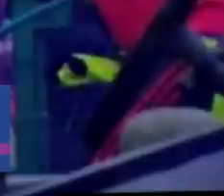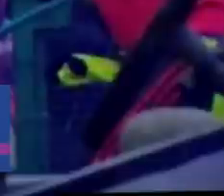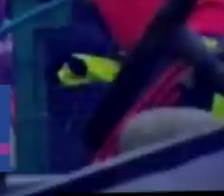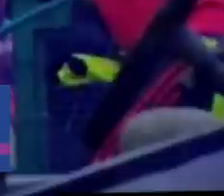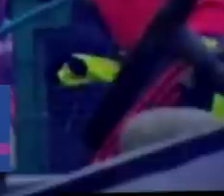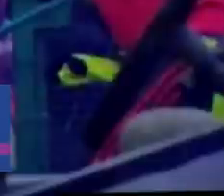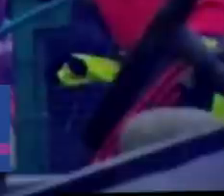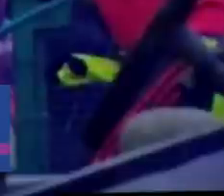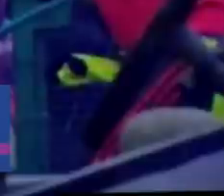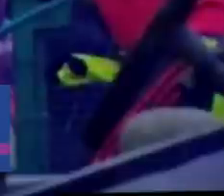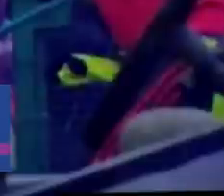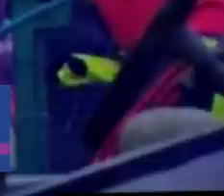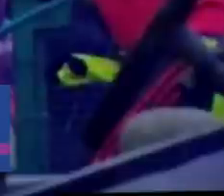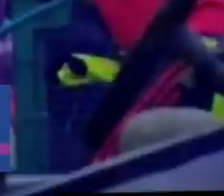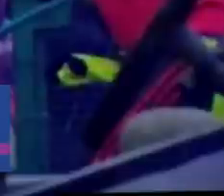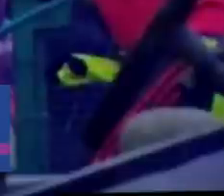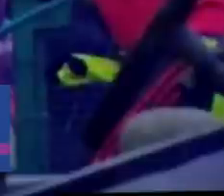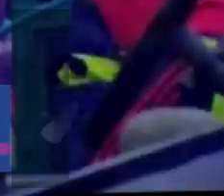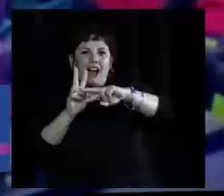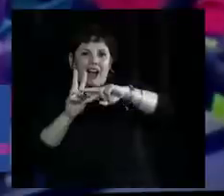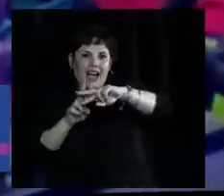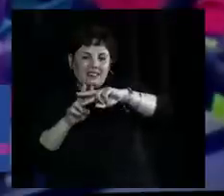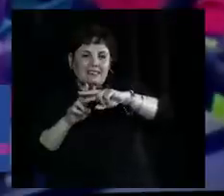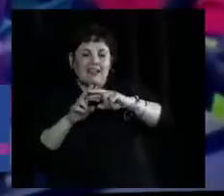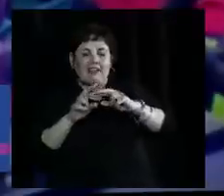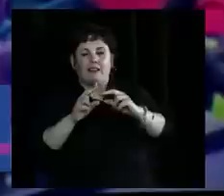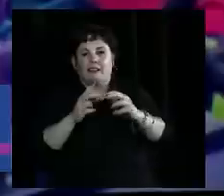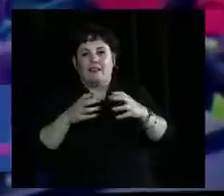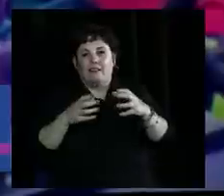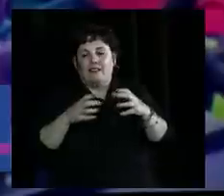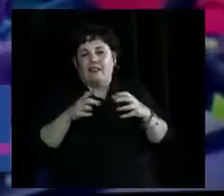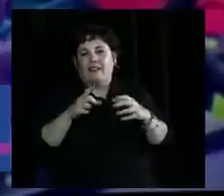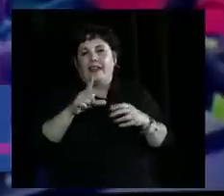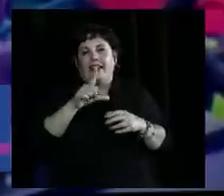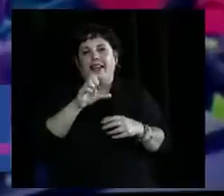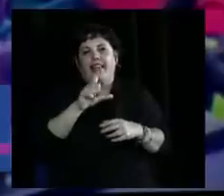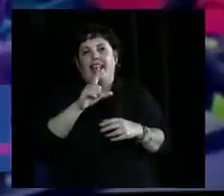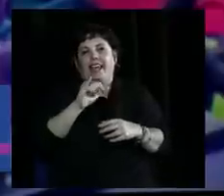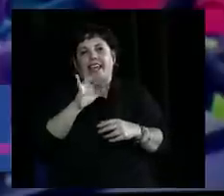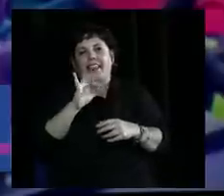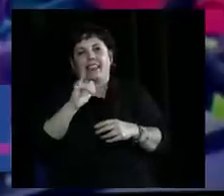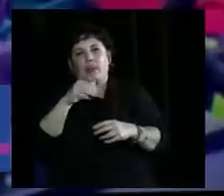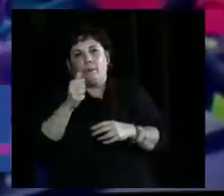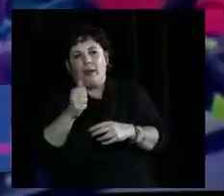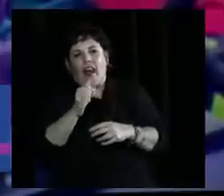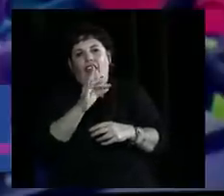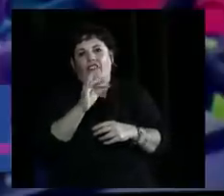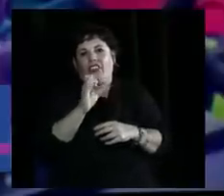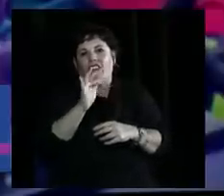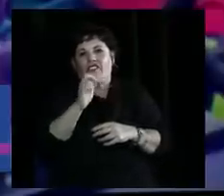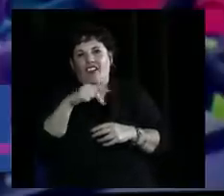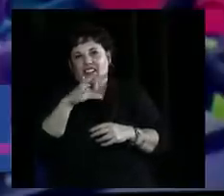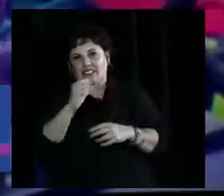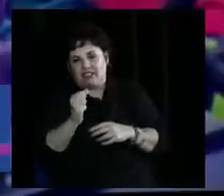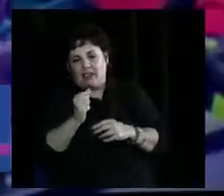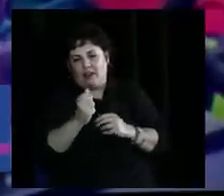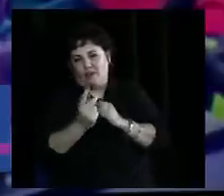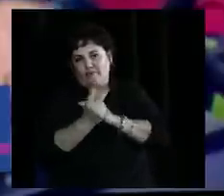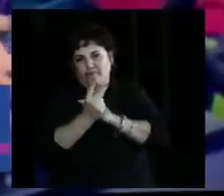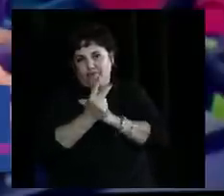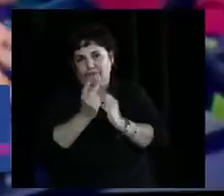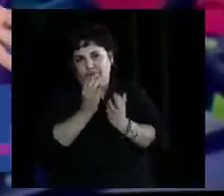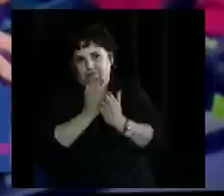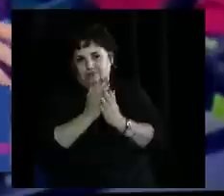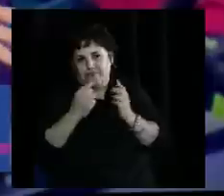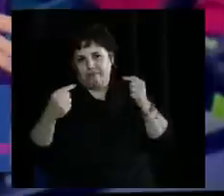ya, tempranito, te pido que uses el hashtag Legítima Defensa. Y, como te recuerdo, siempre nos podés ver por el canal